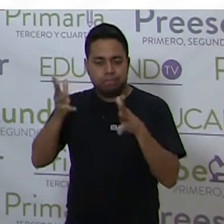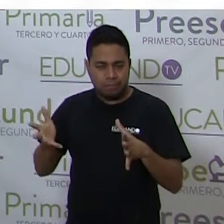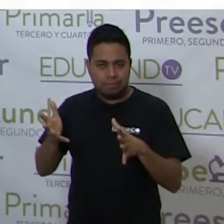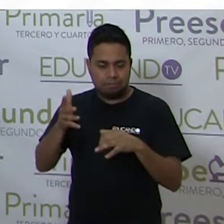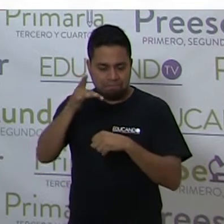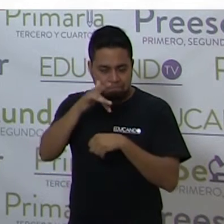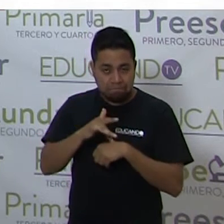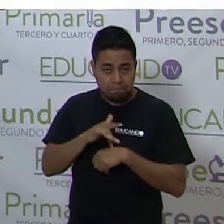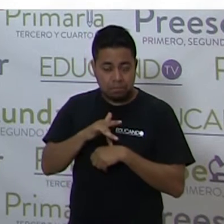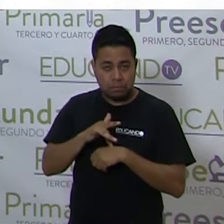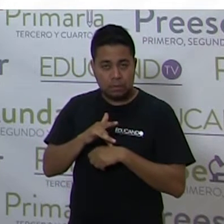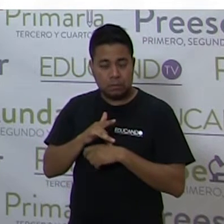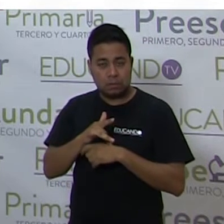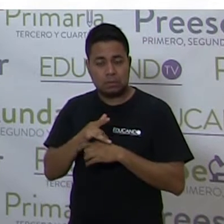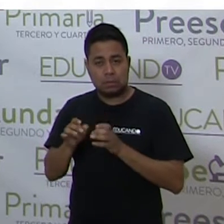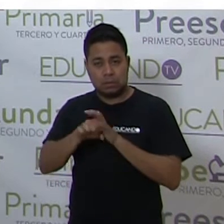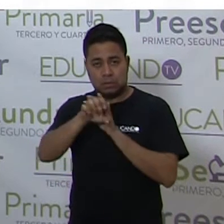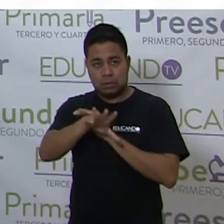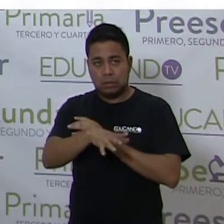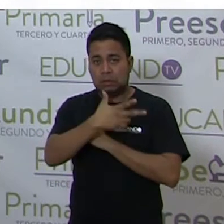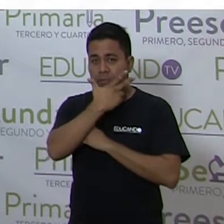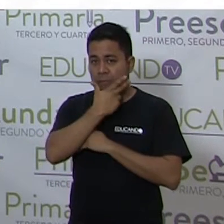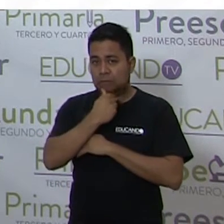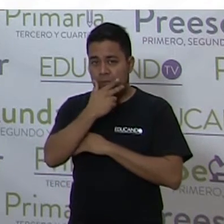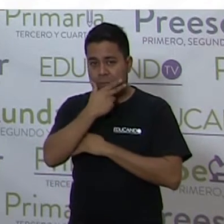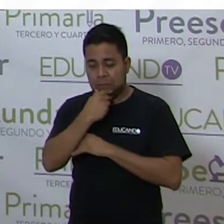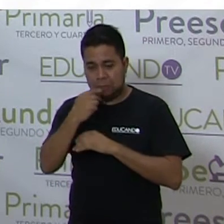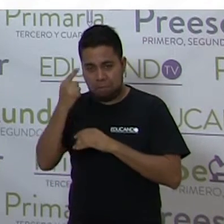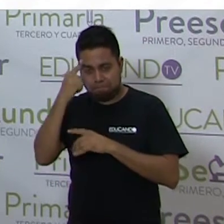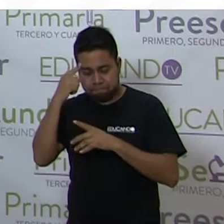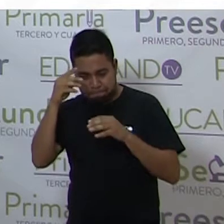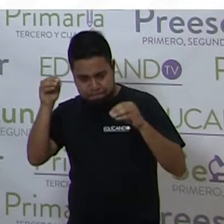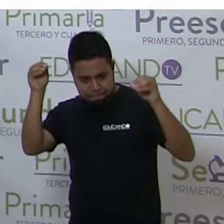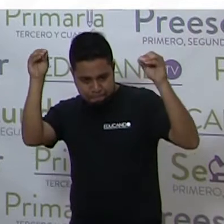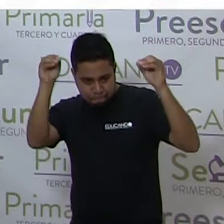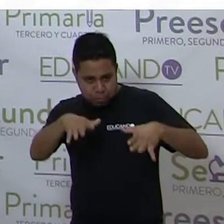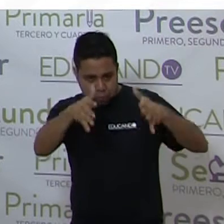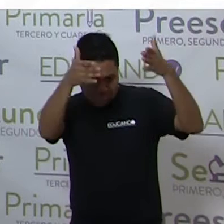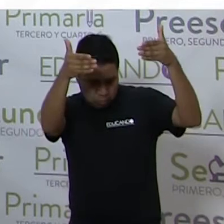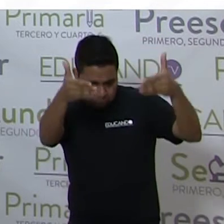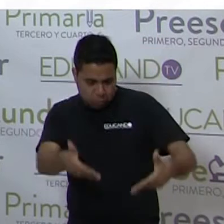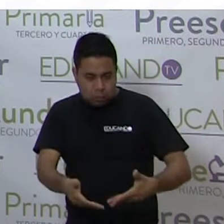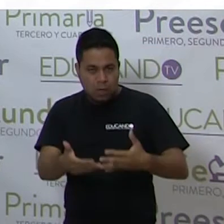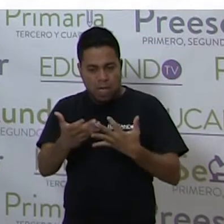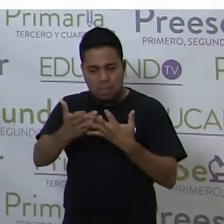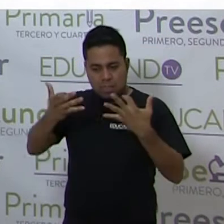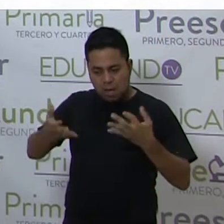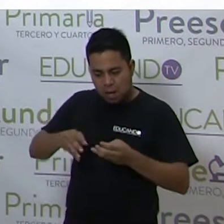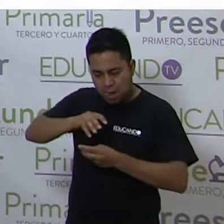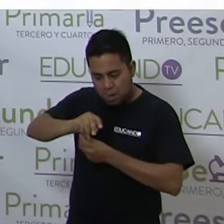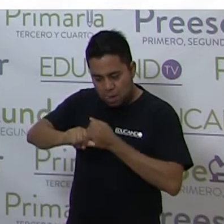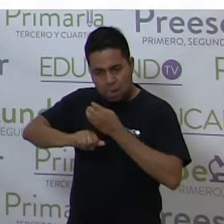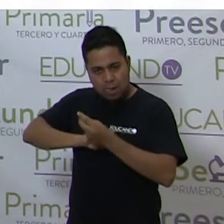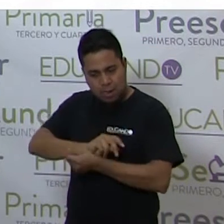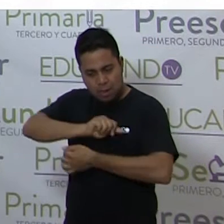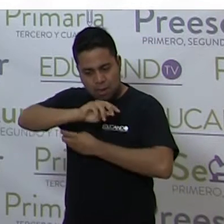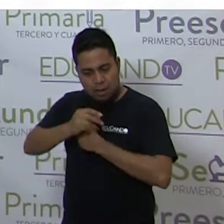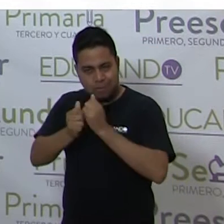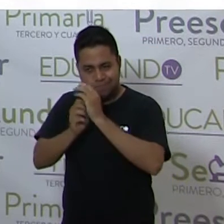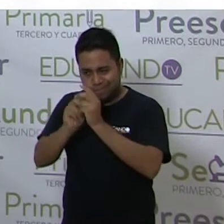En este intento de hacer al hombre, intentaron hacer al hombre de barro. ¿Pero qué